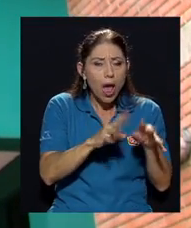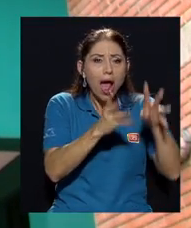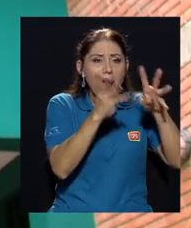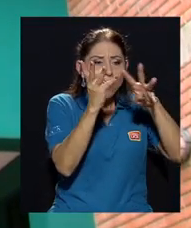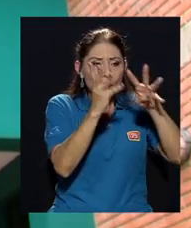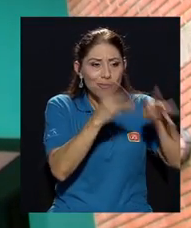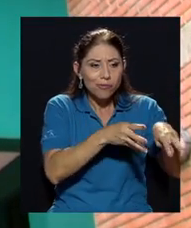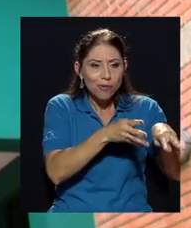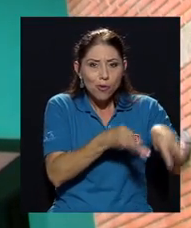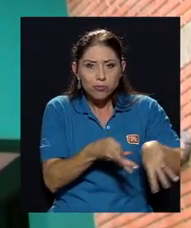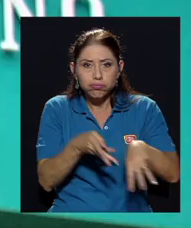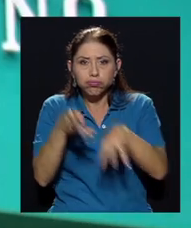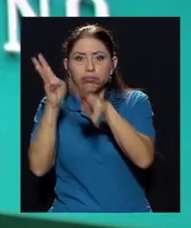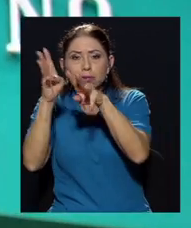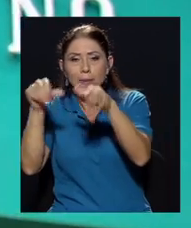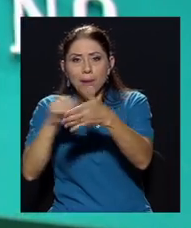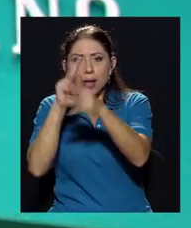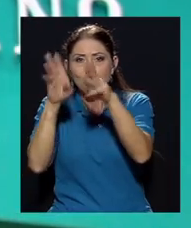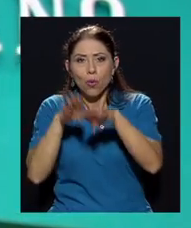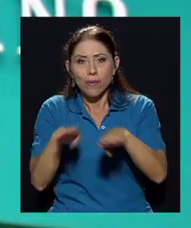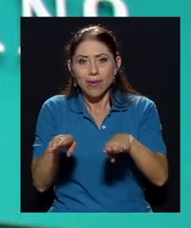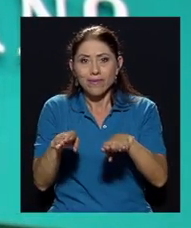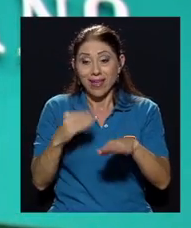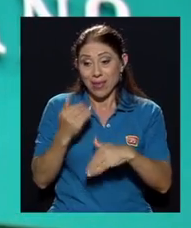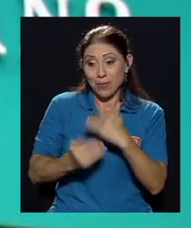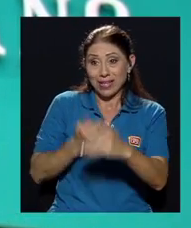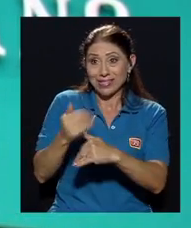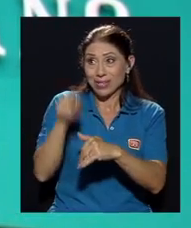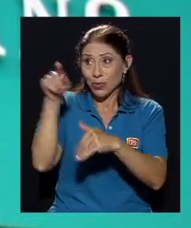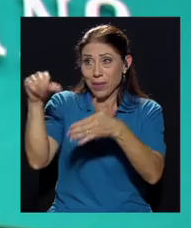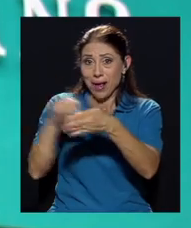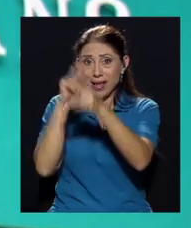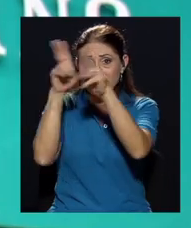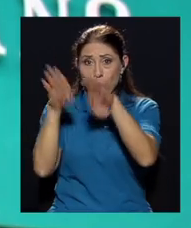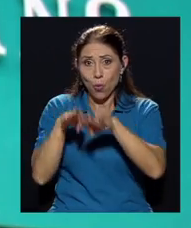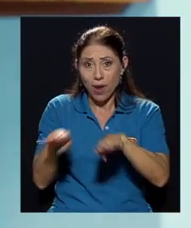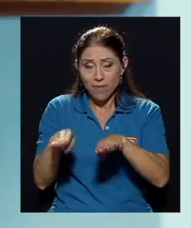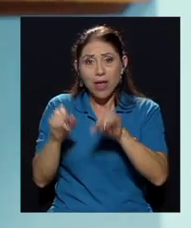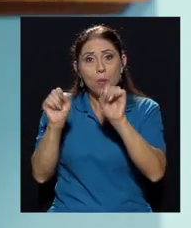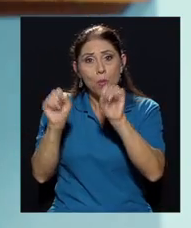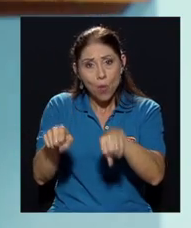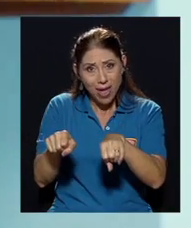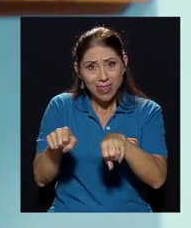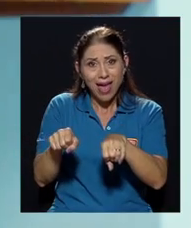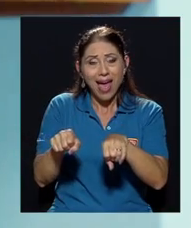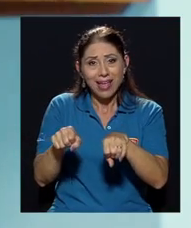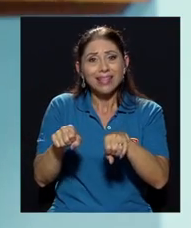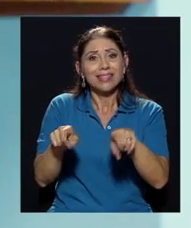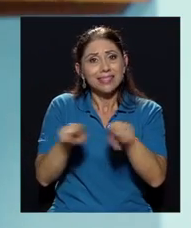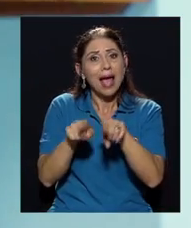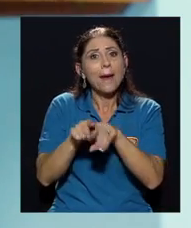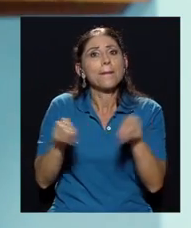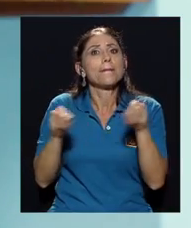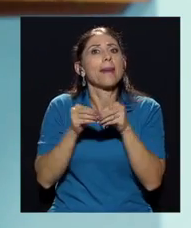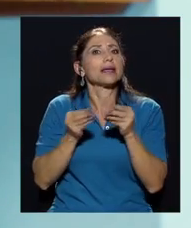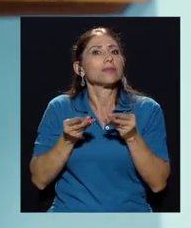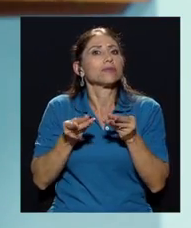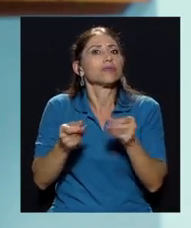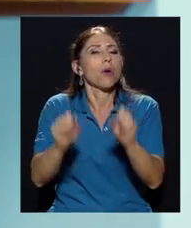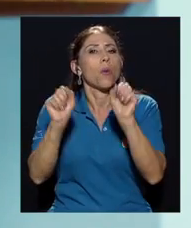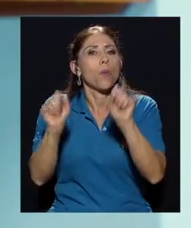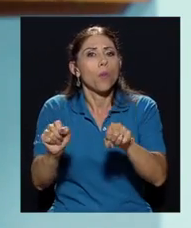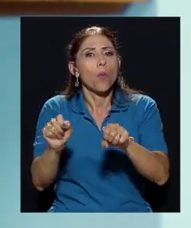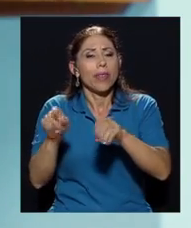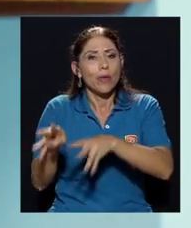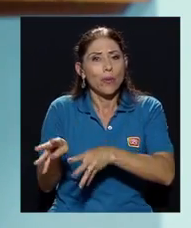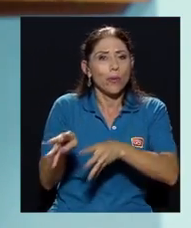web y estamos en un proceso para que desde nuestro sitio web se pueda pasar en forma digital y más expedita hacia el